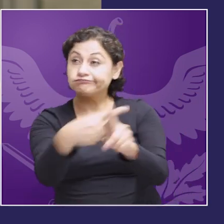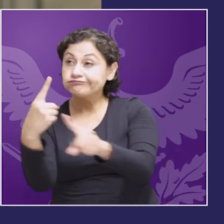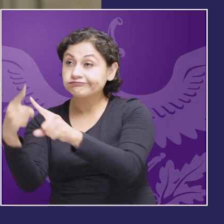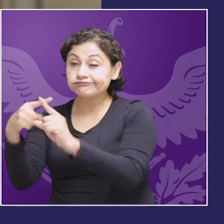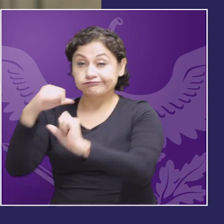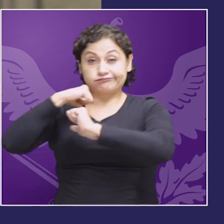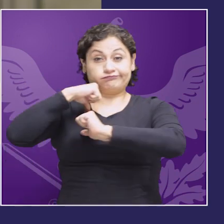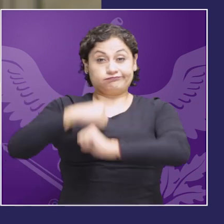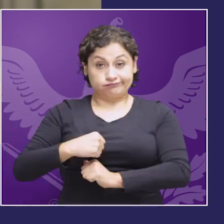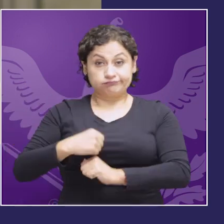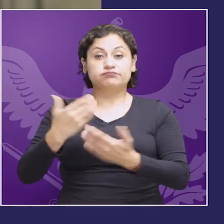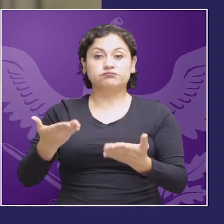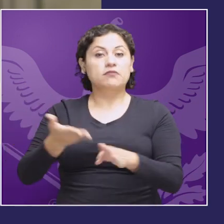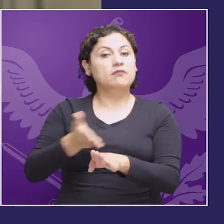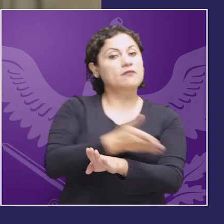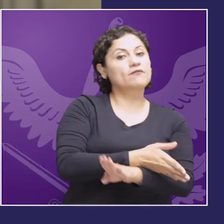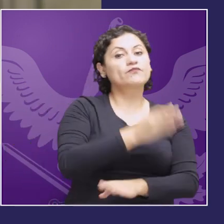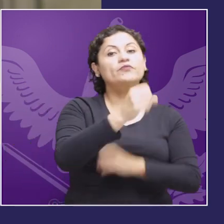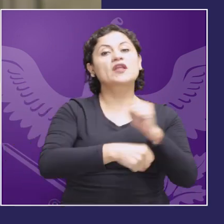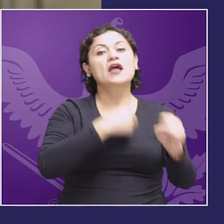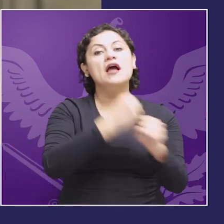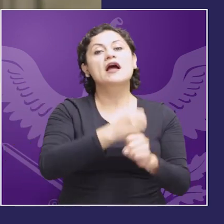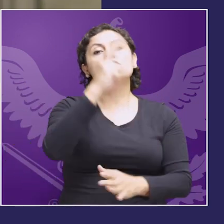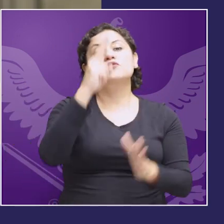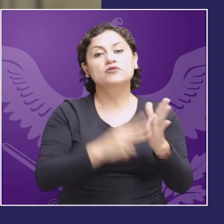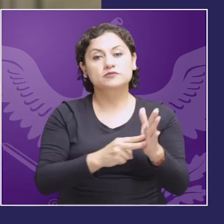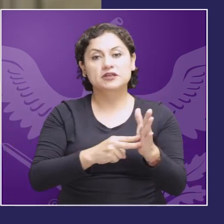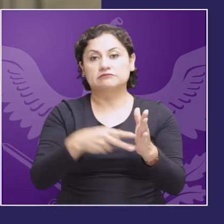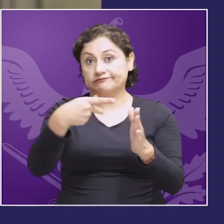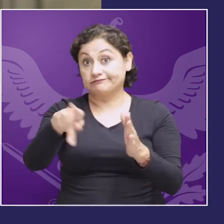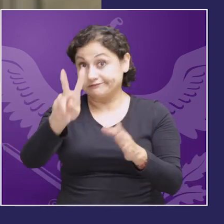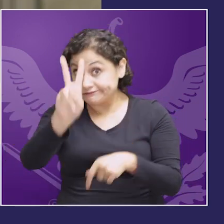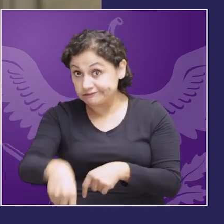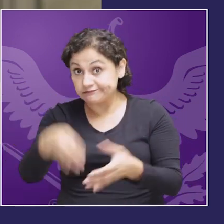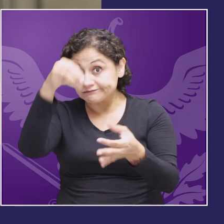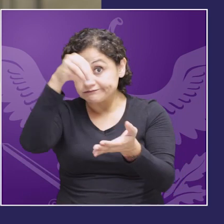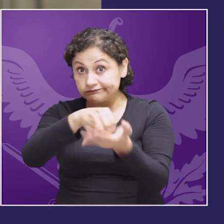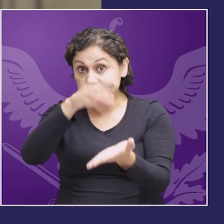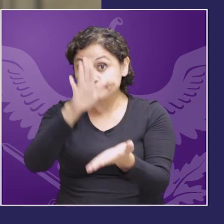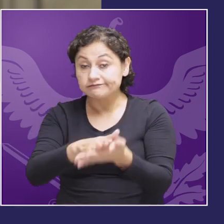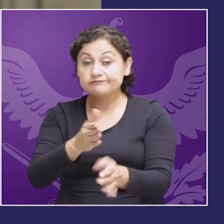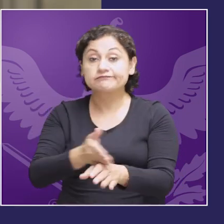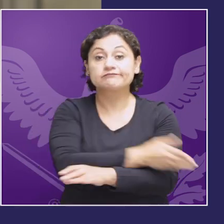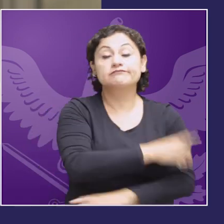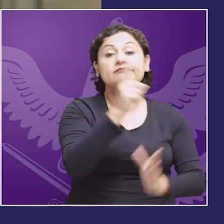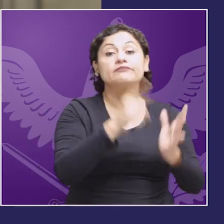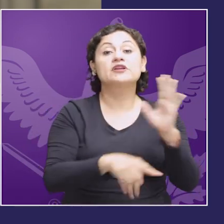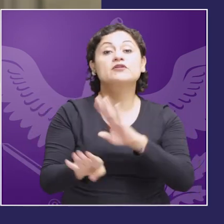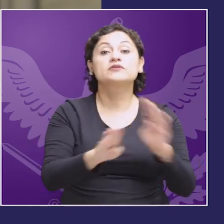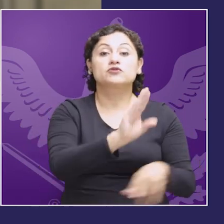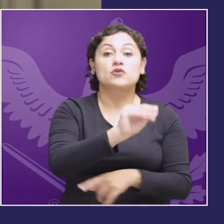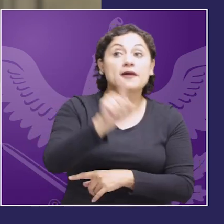digamos, funcionando como tal, por lo menos desde el año 2000, si bien desde el año 90 ya al alero de